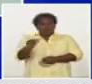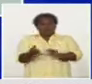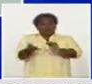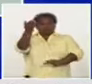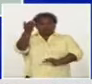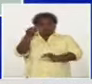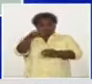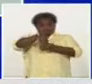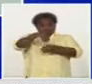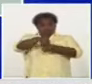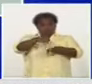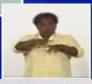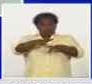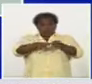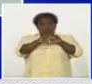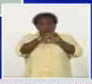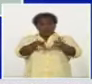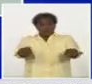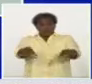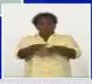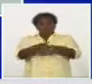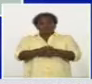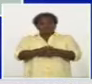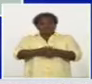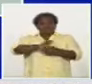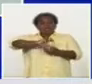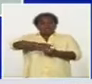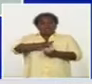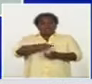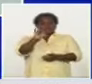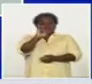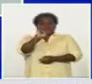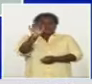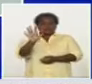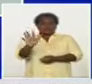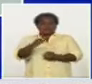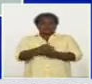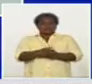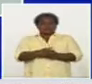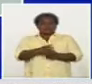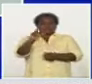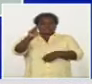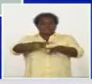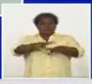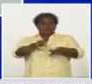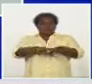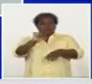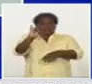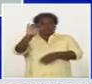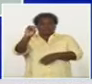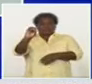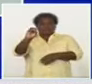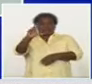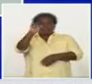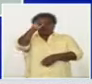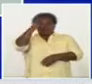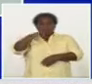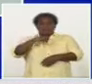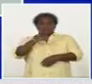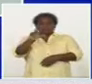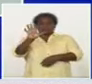dentro de la provincia. Arroyo Naranjo 65, Centro Habana 60, La Lisa